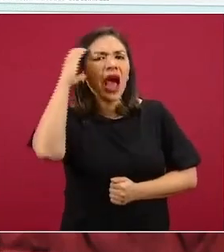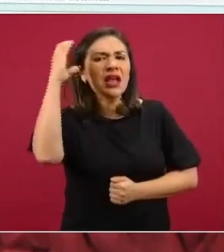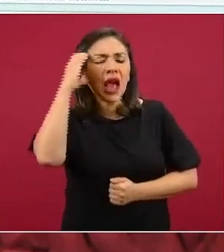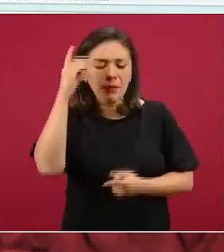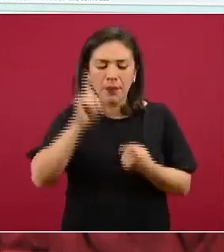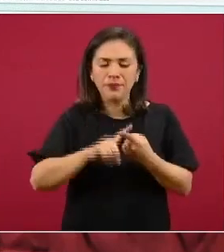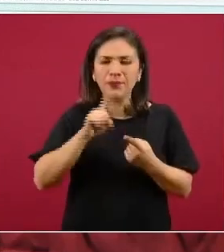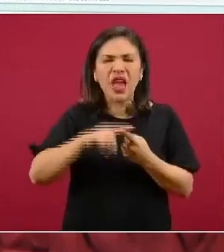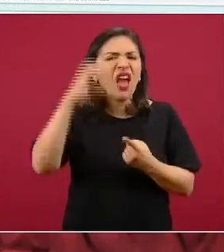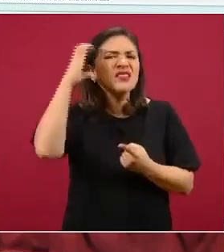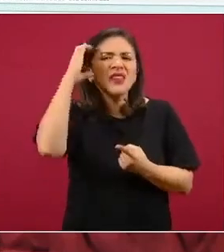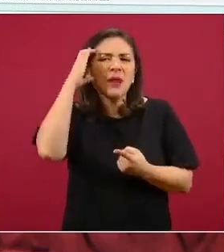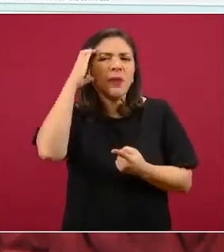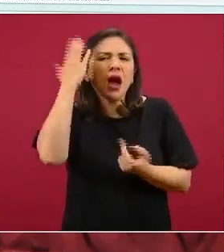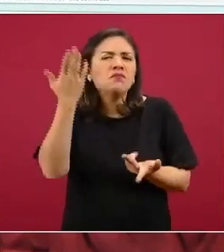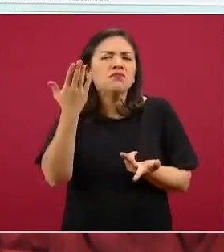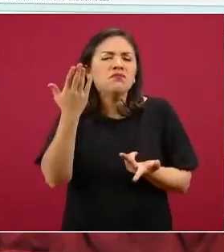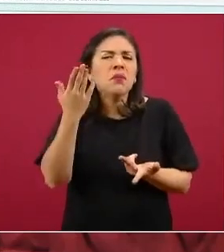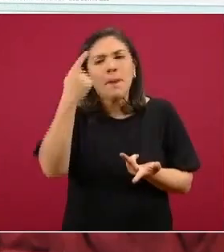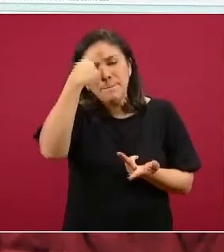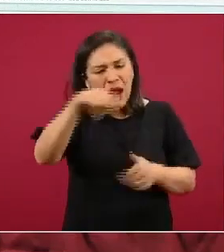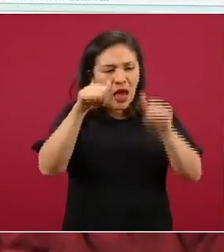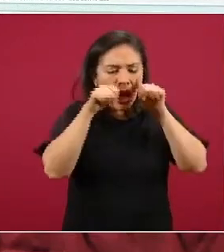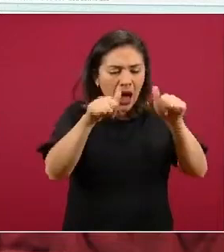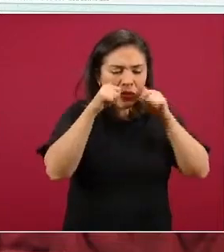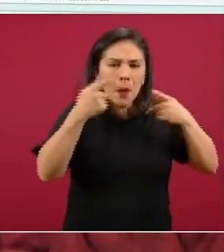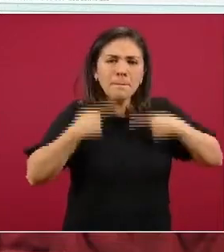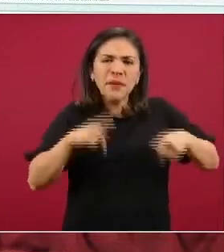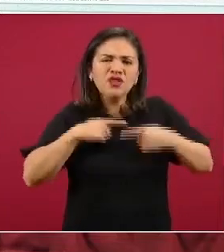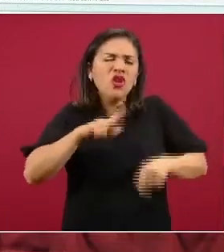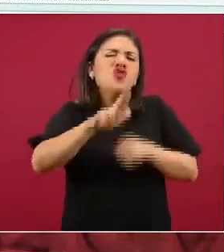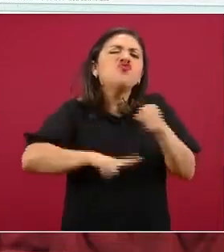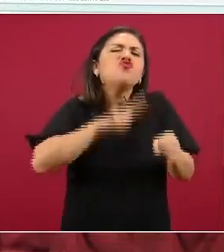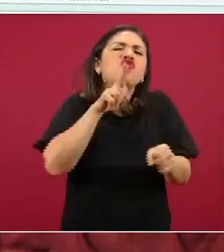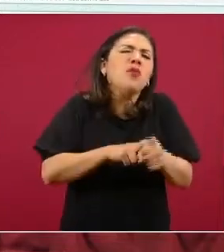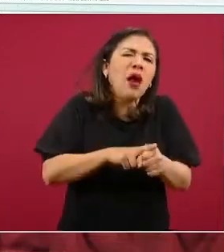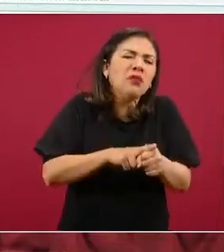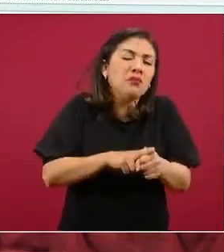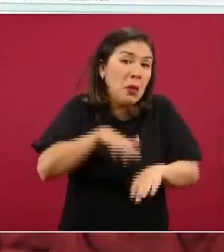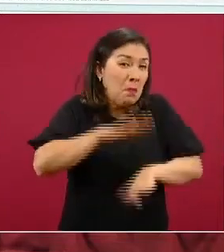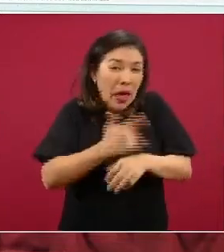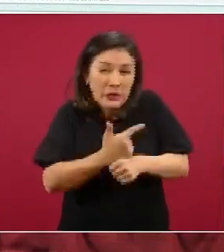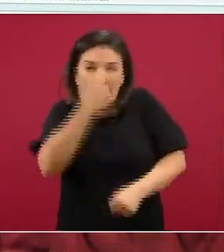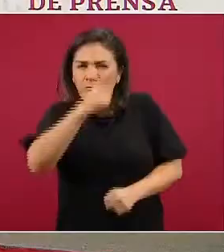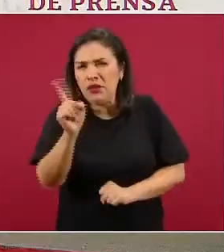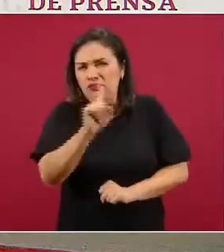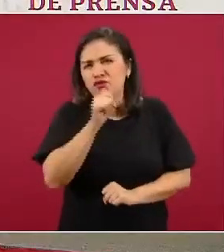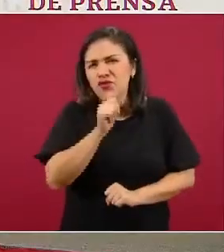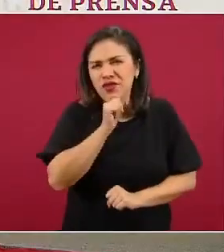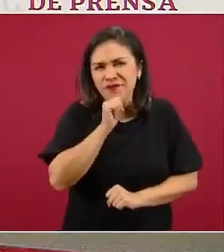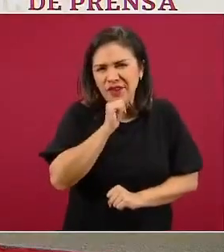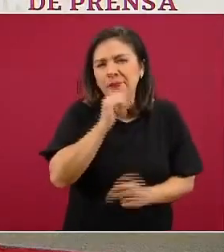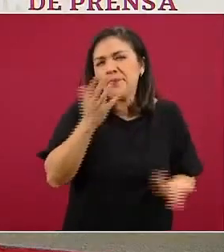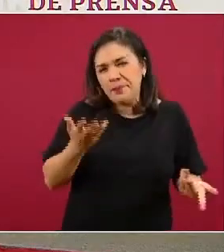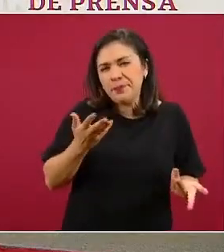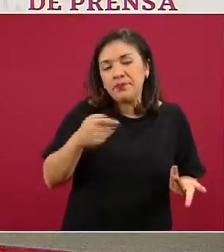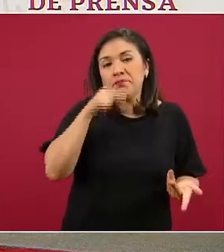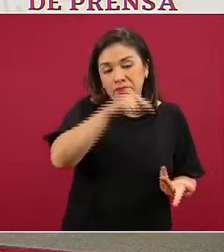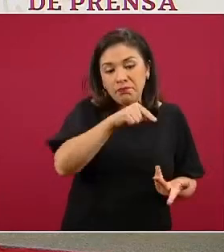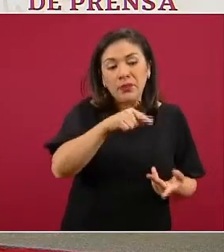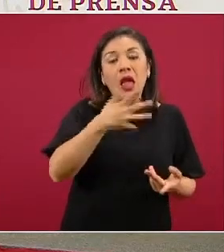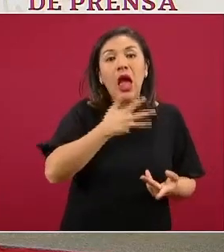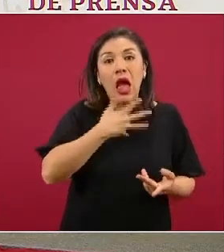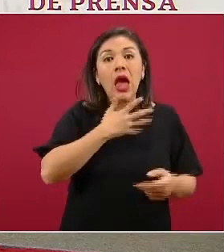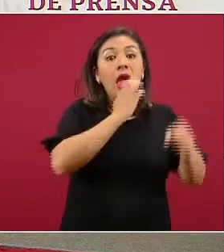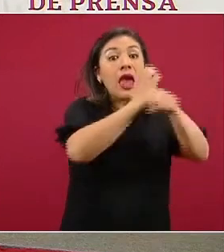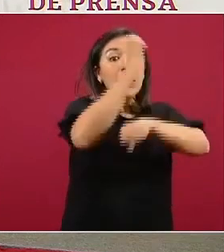las camas para la atención de pacientes generales que no están en un estado crítico, en donde también tenemos